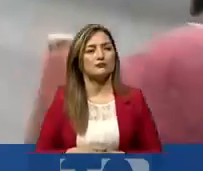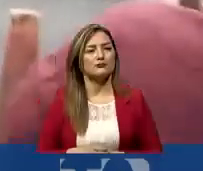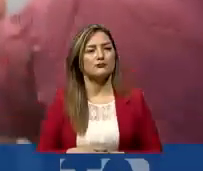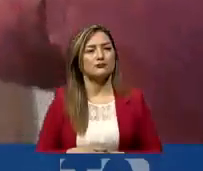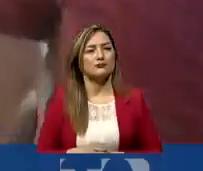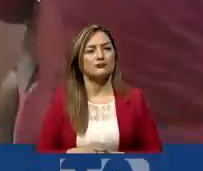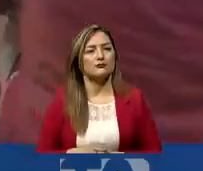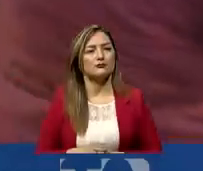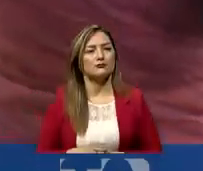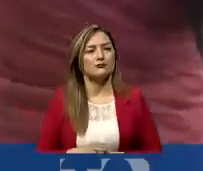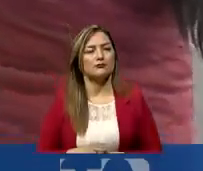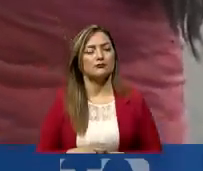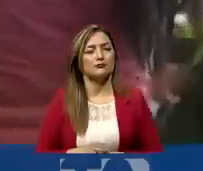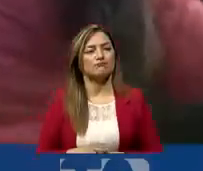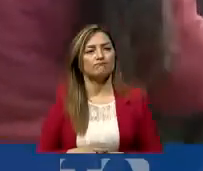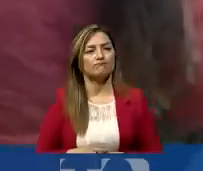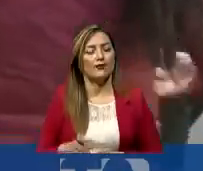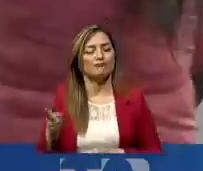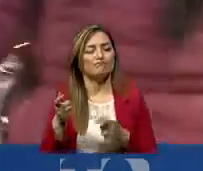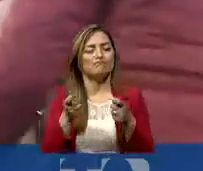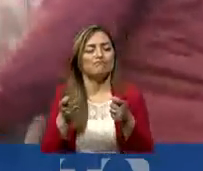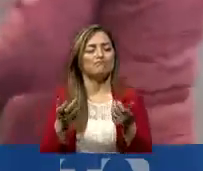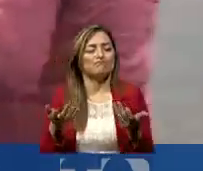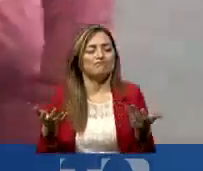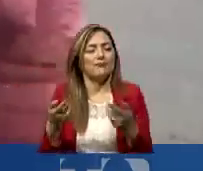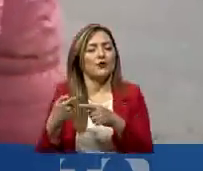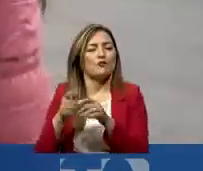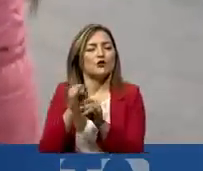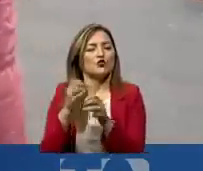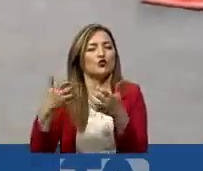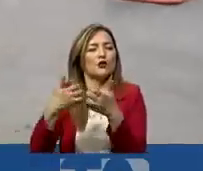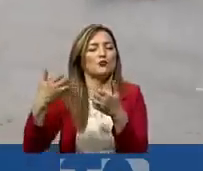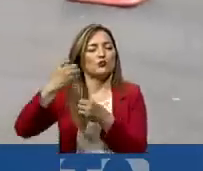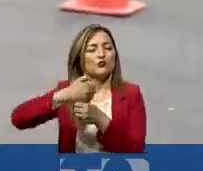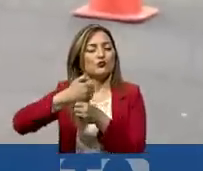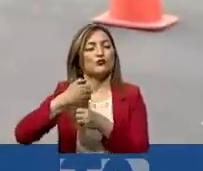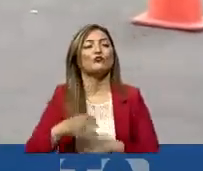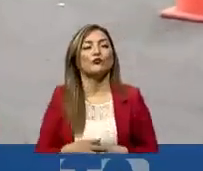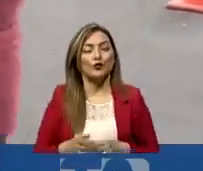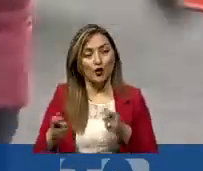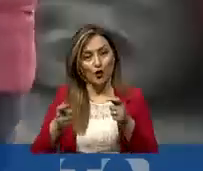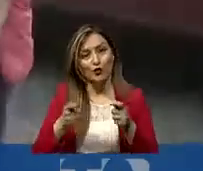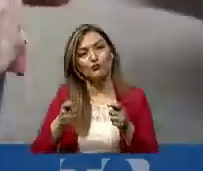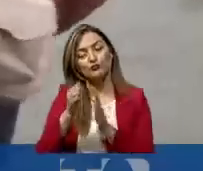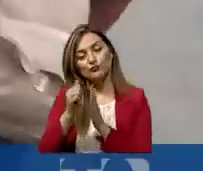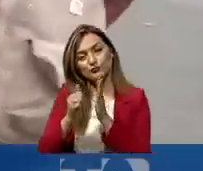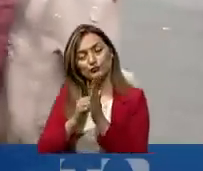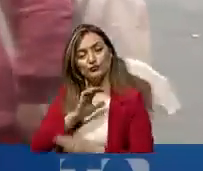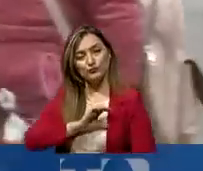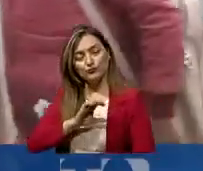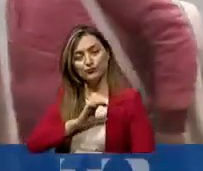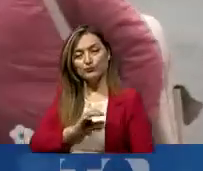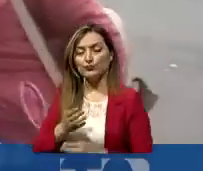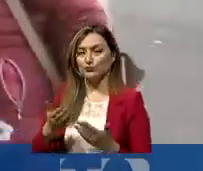de los motorizados. Entendemos que estos operativos se van a ejecutar con otras instituciones. Usted realiza el control y la Agencia Metropolitana